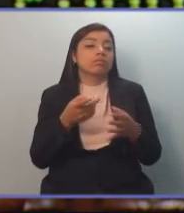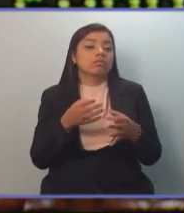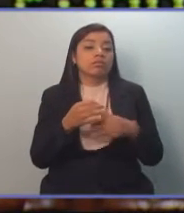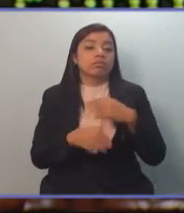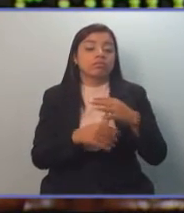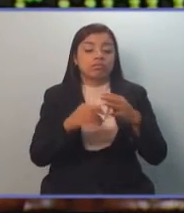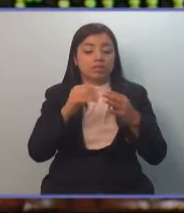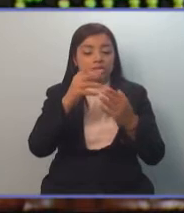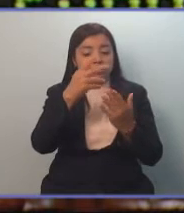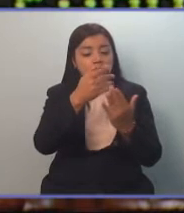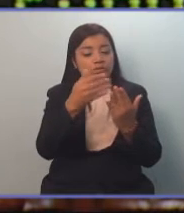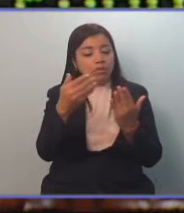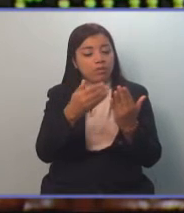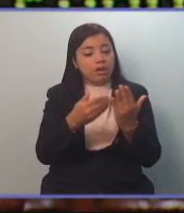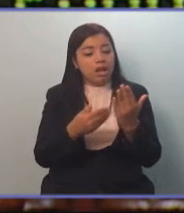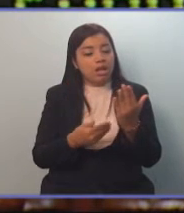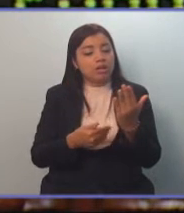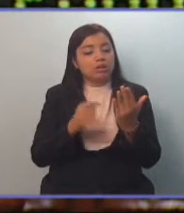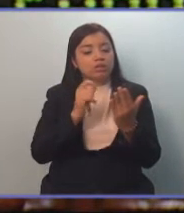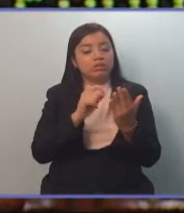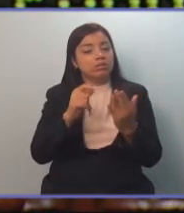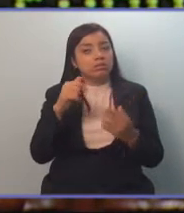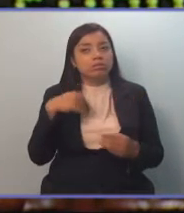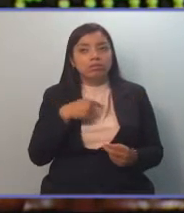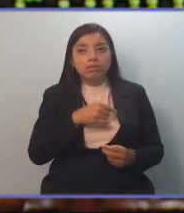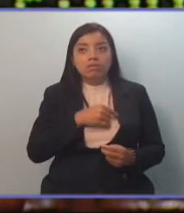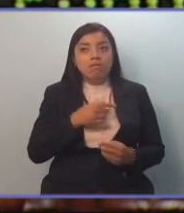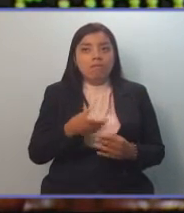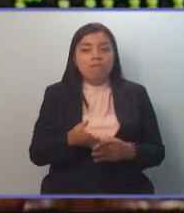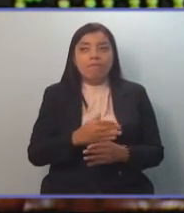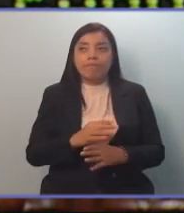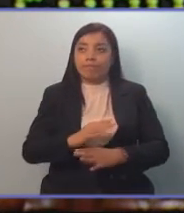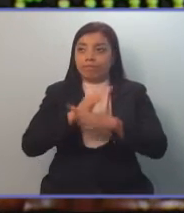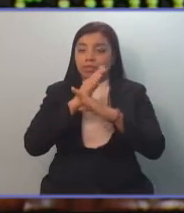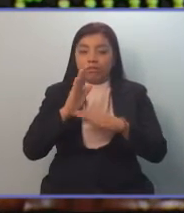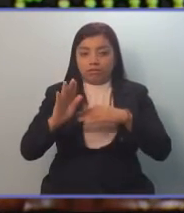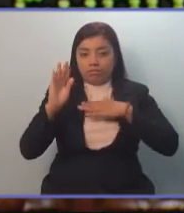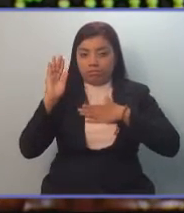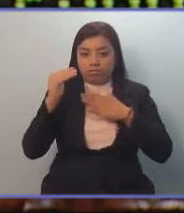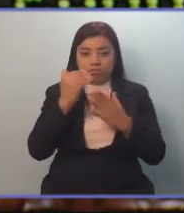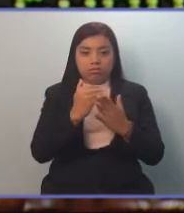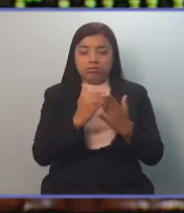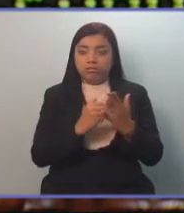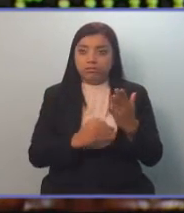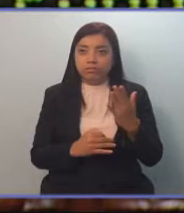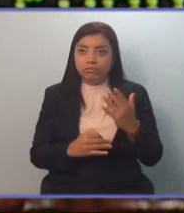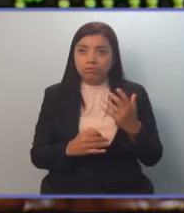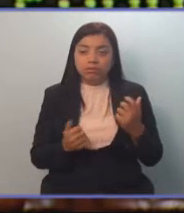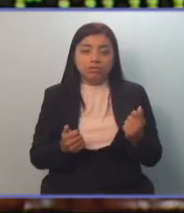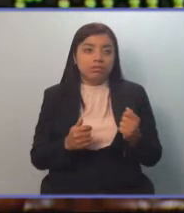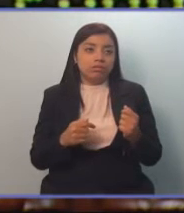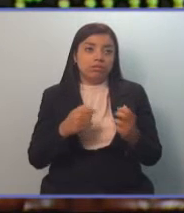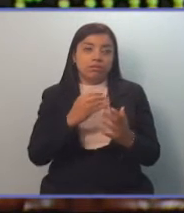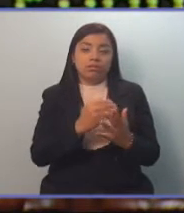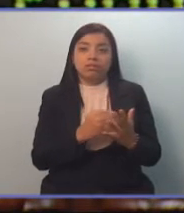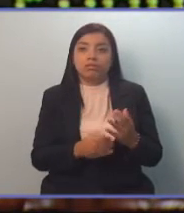formulario será proporcionado por dicho ministerio previo al cumplimiento de los requisitos que se establecen a